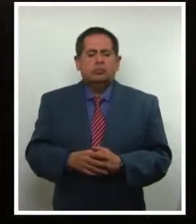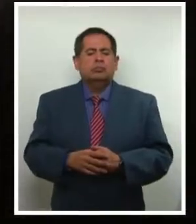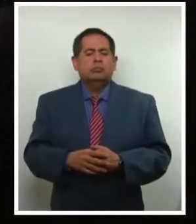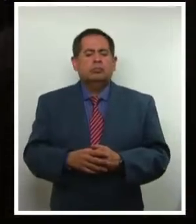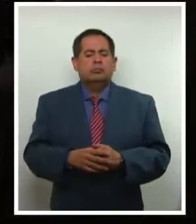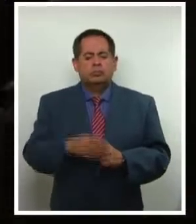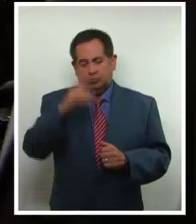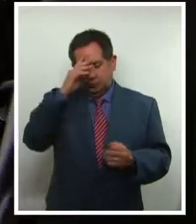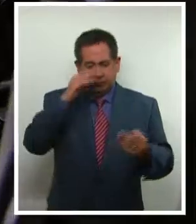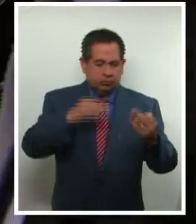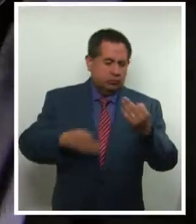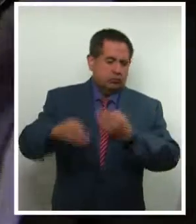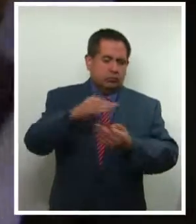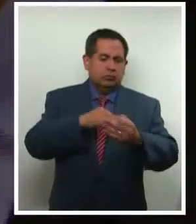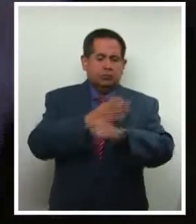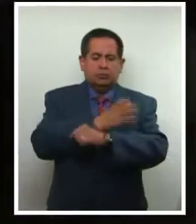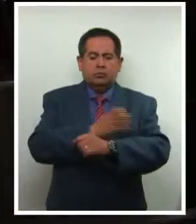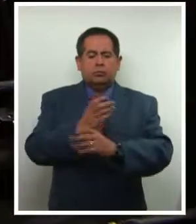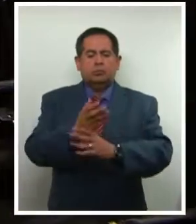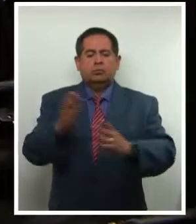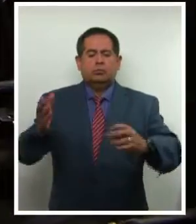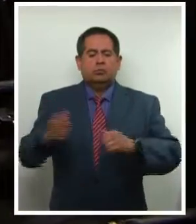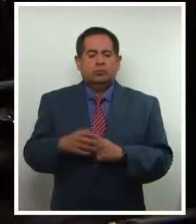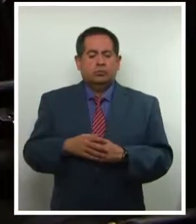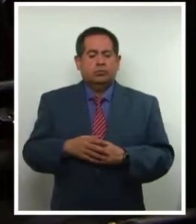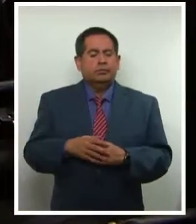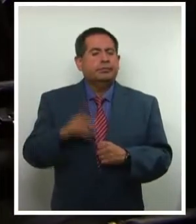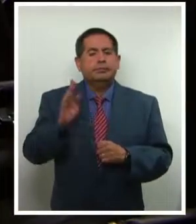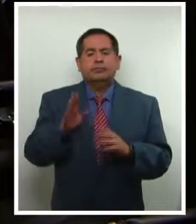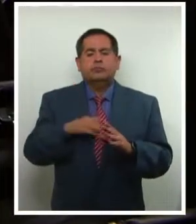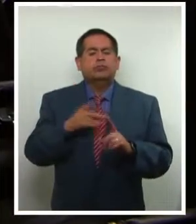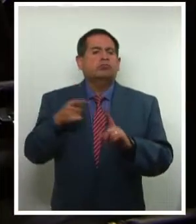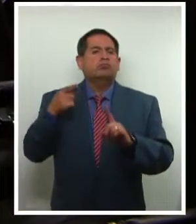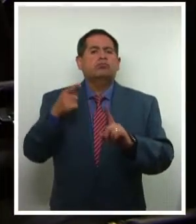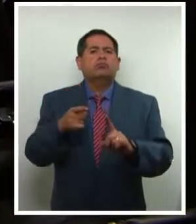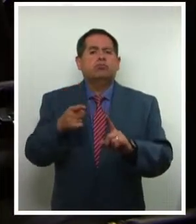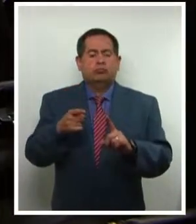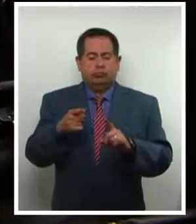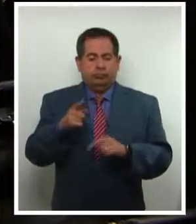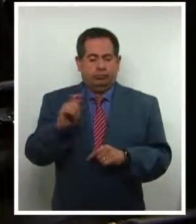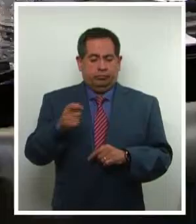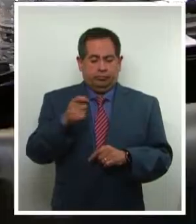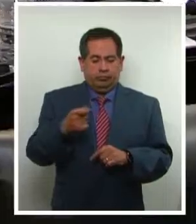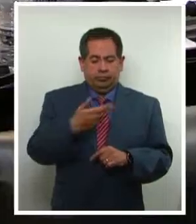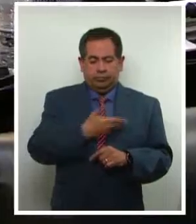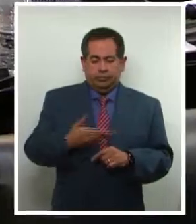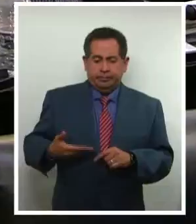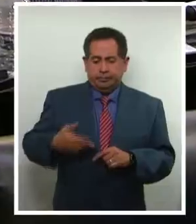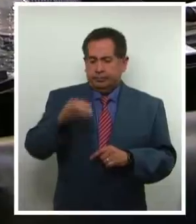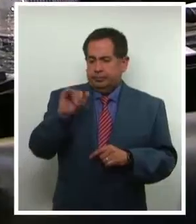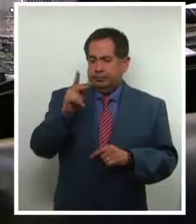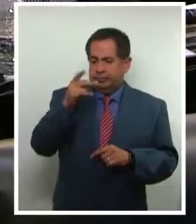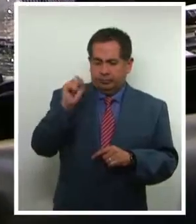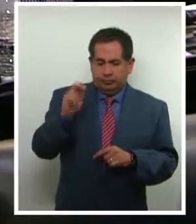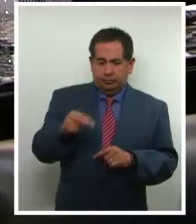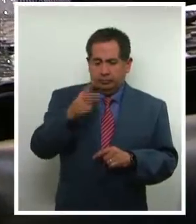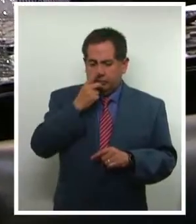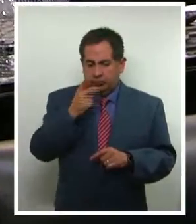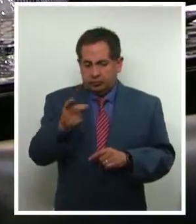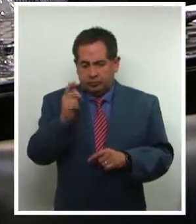Para todos los compañeros y compañeras, en el sentido del presidente Jackson,